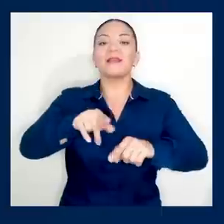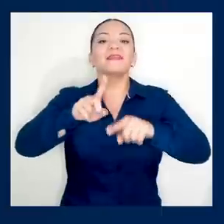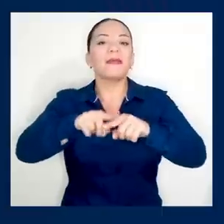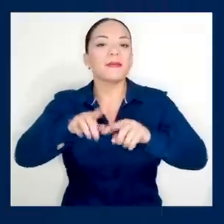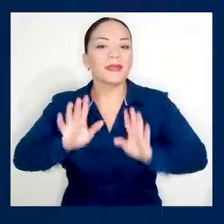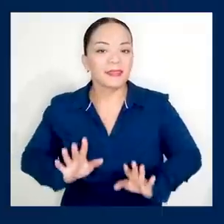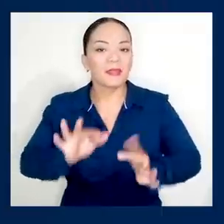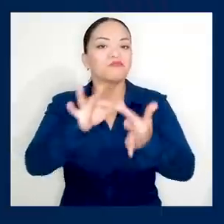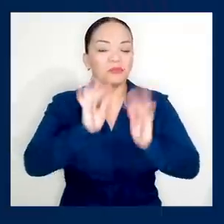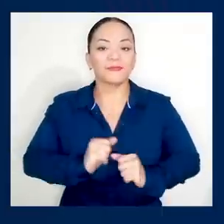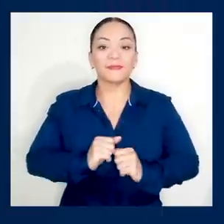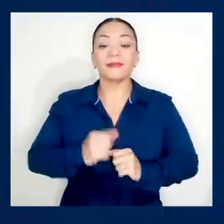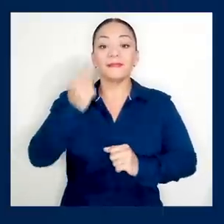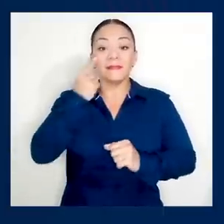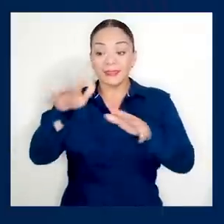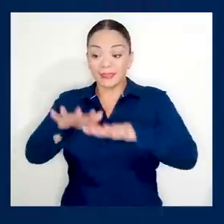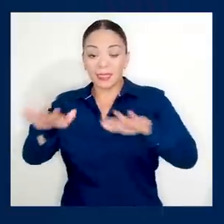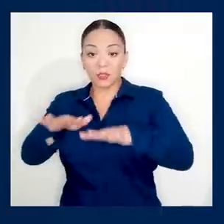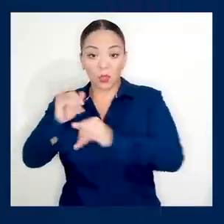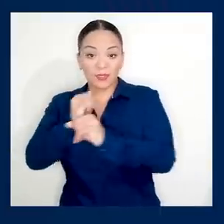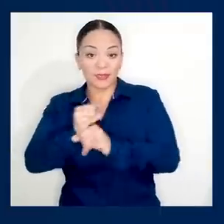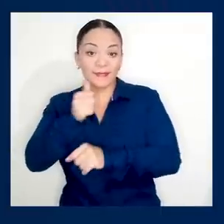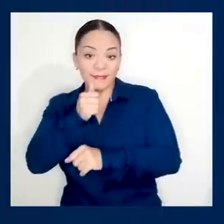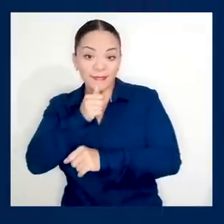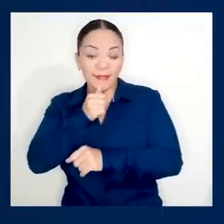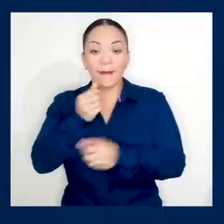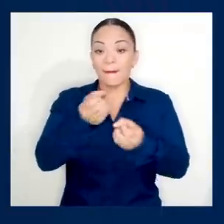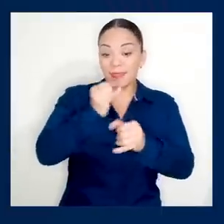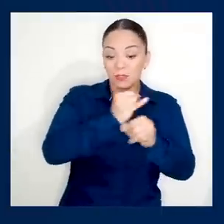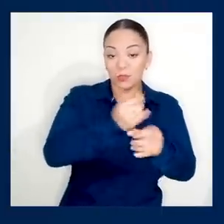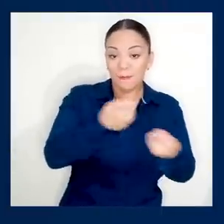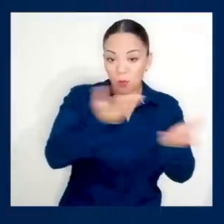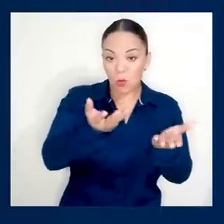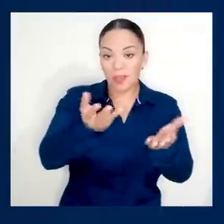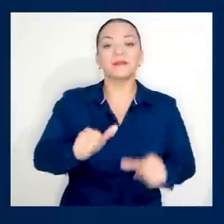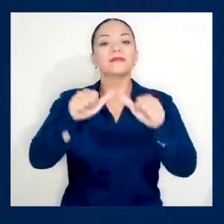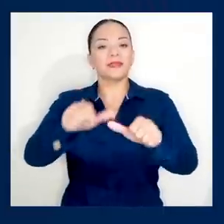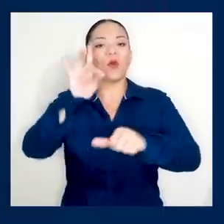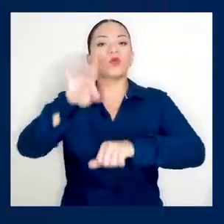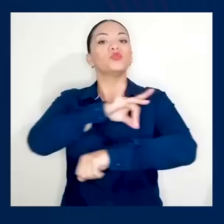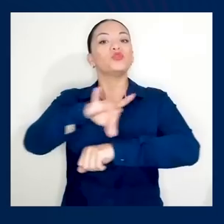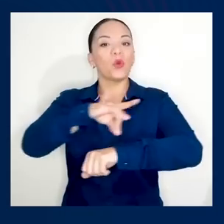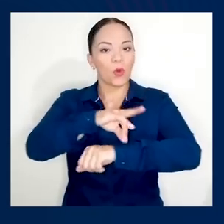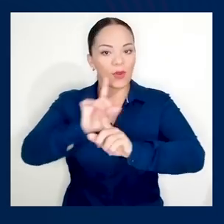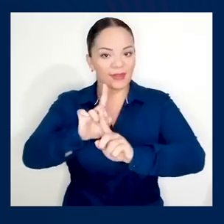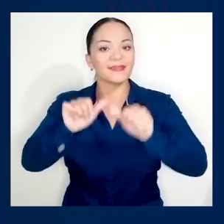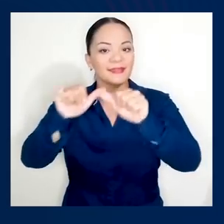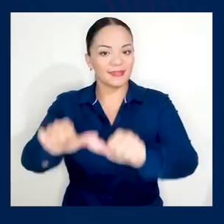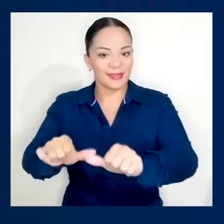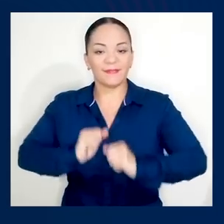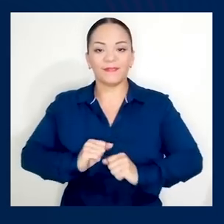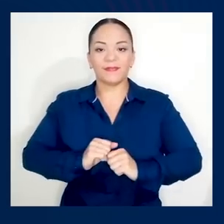va a mantener la jornada ordinaria de empleo para el sector público y privado. Esto va a ser para